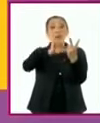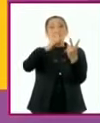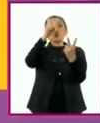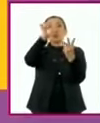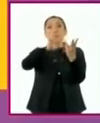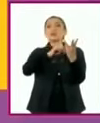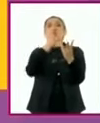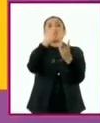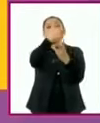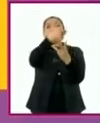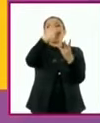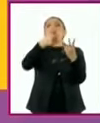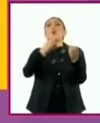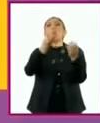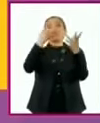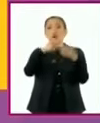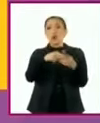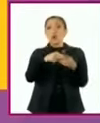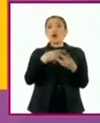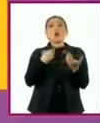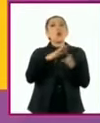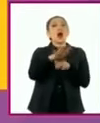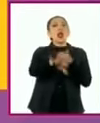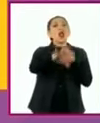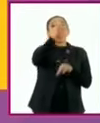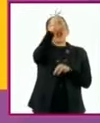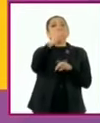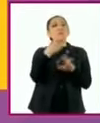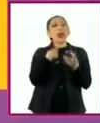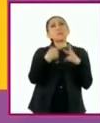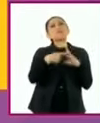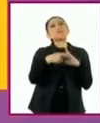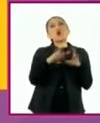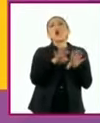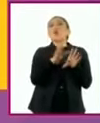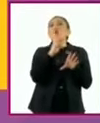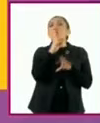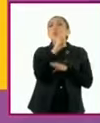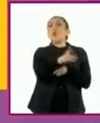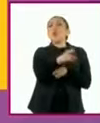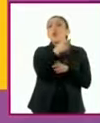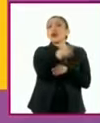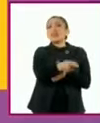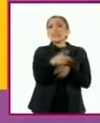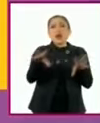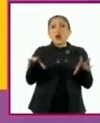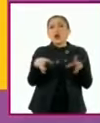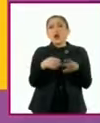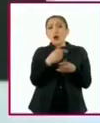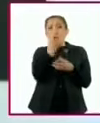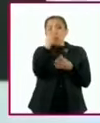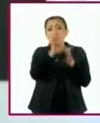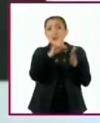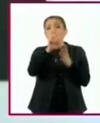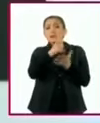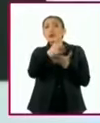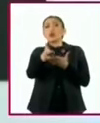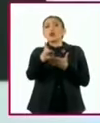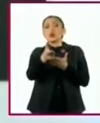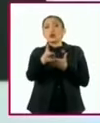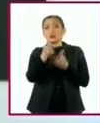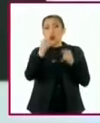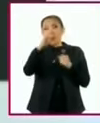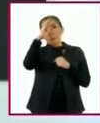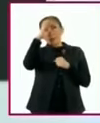egreso mensual? ¿Qué operación de números positivos y negativos permite calcular el egreso mensual? Seguro